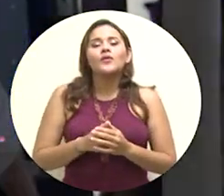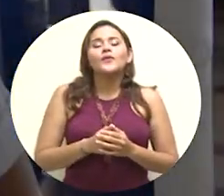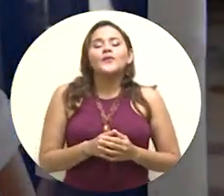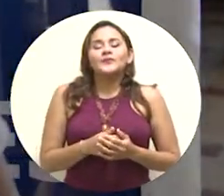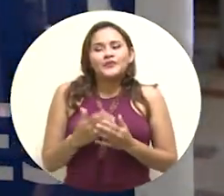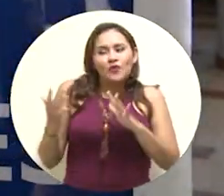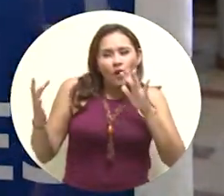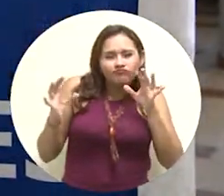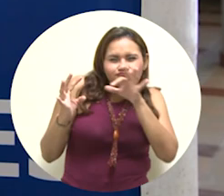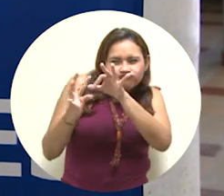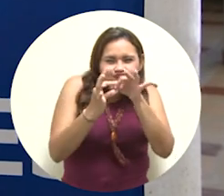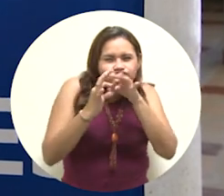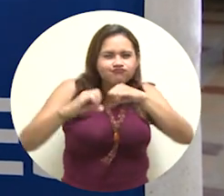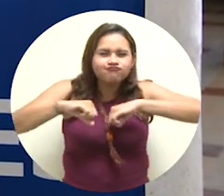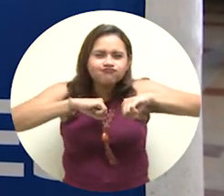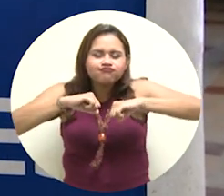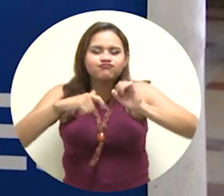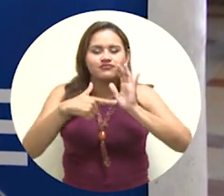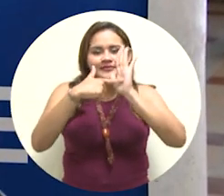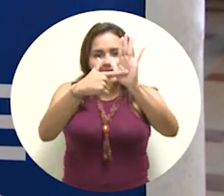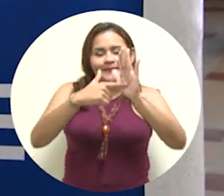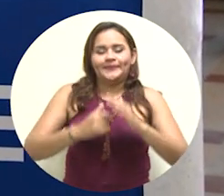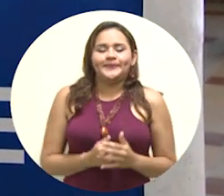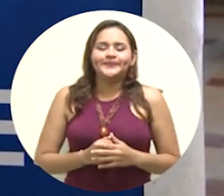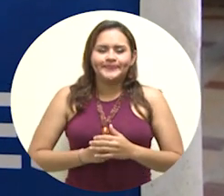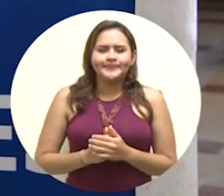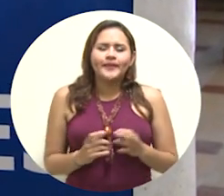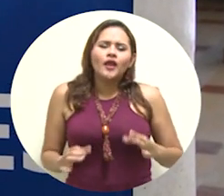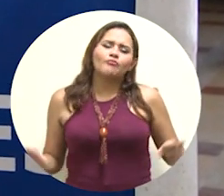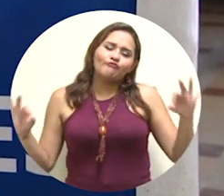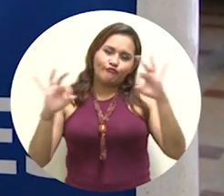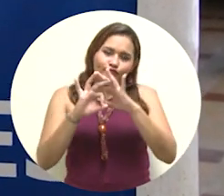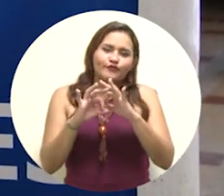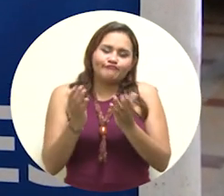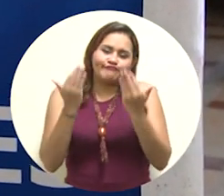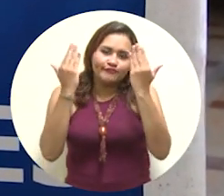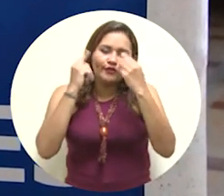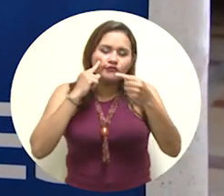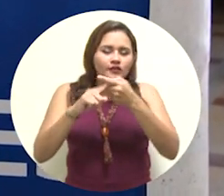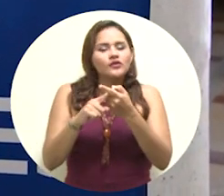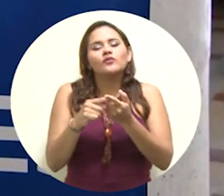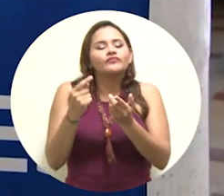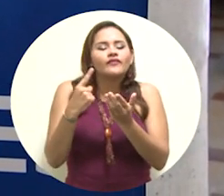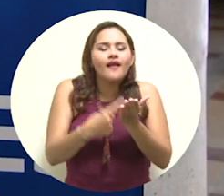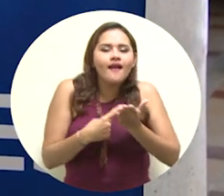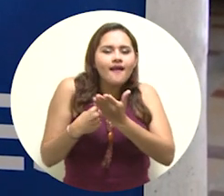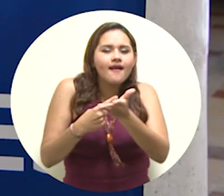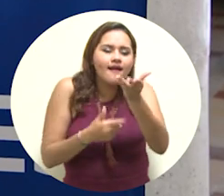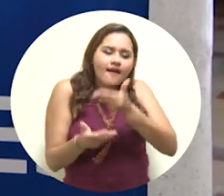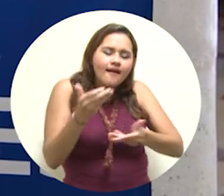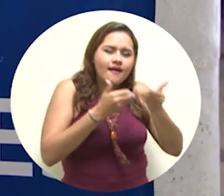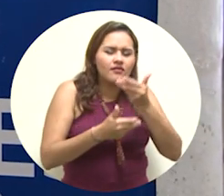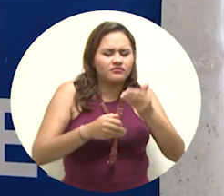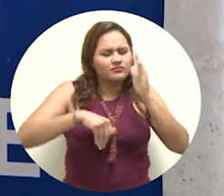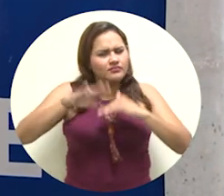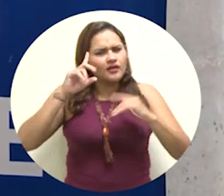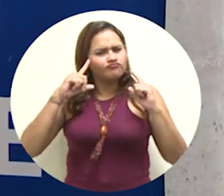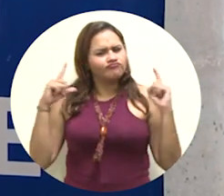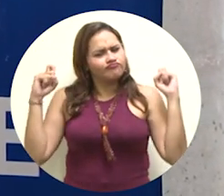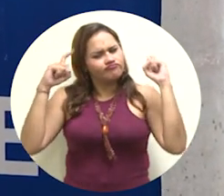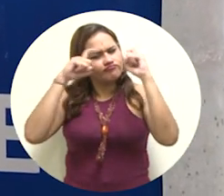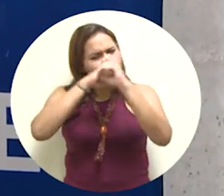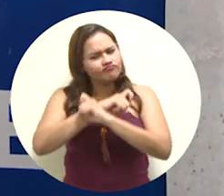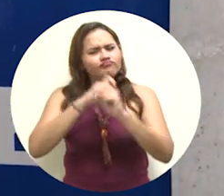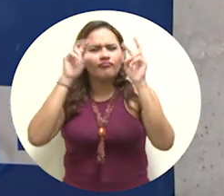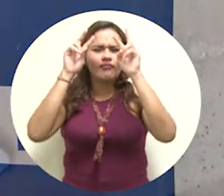Para nosotros siempre son importantes estos espacios de diálogo donde se pueden hacer y generar reflexiones acerca de todo el tema